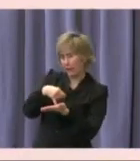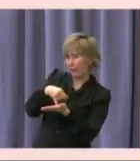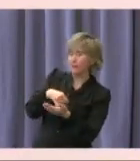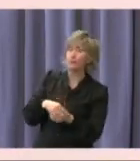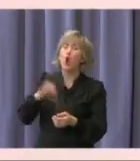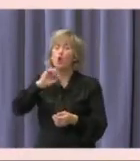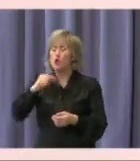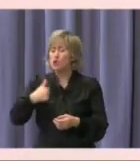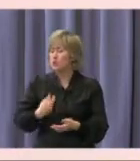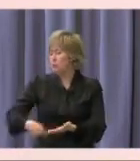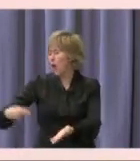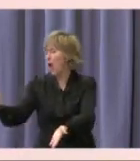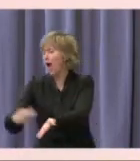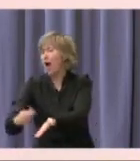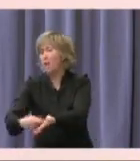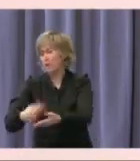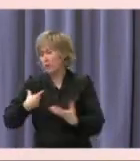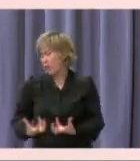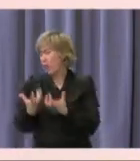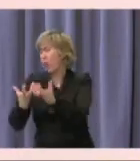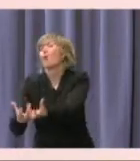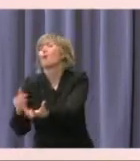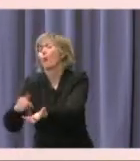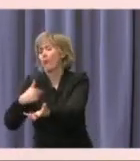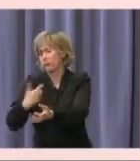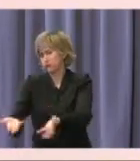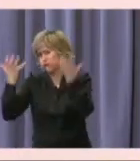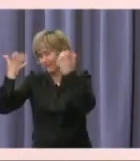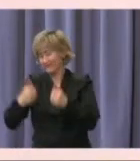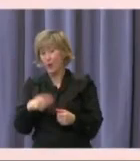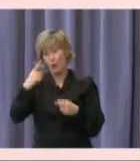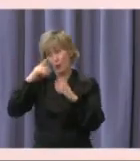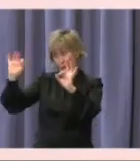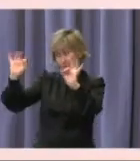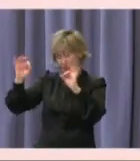dos huevos a que hacemos un gran partido. Cuidado que se lo ha jugado todo.